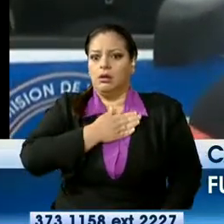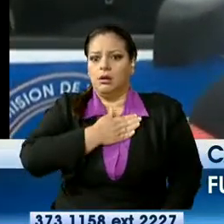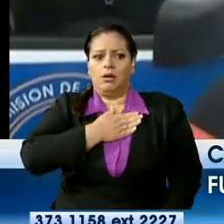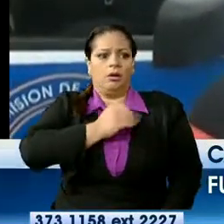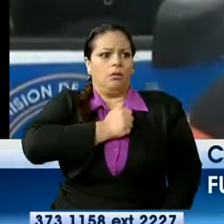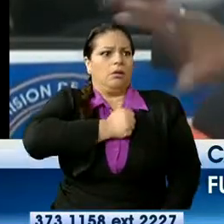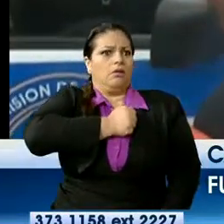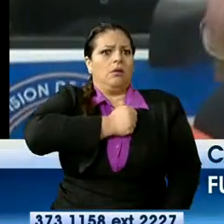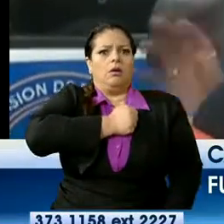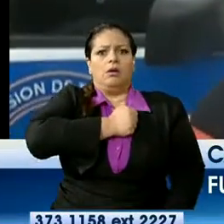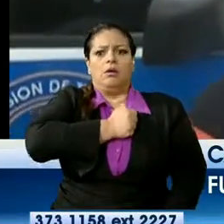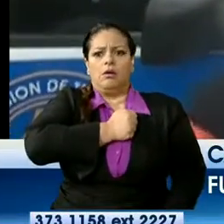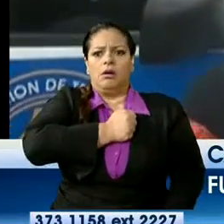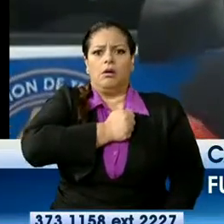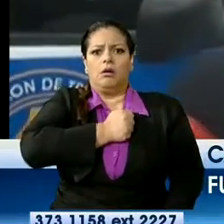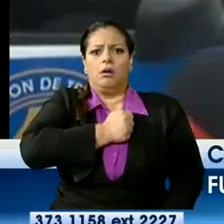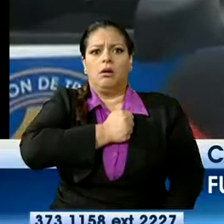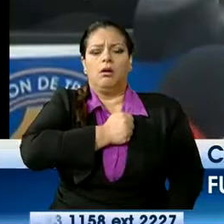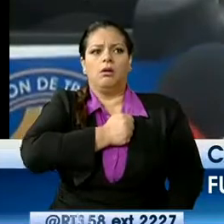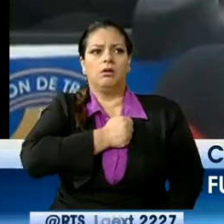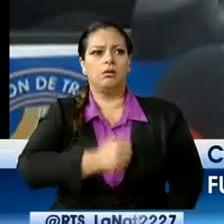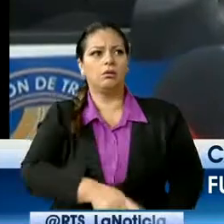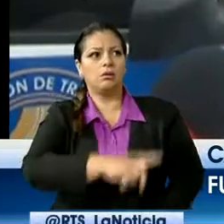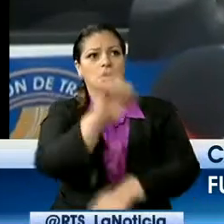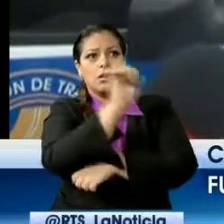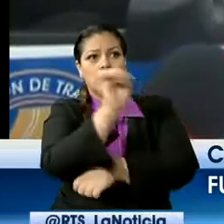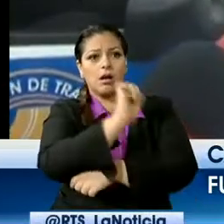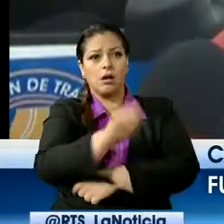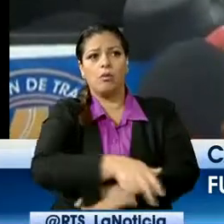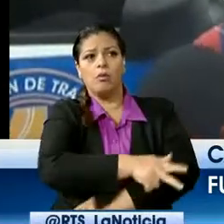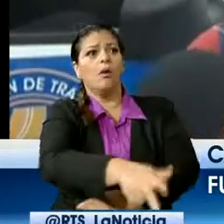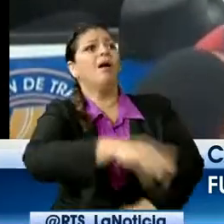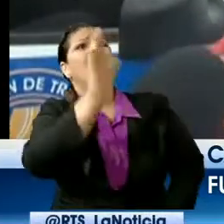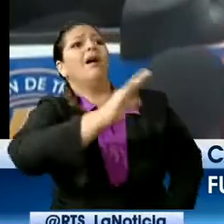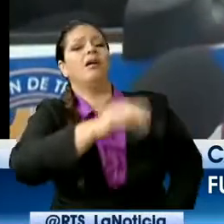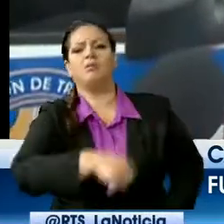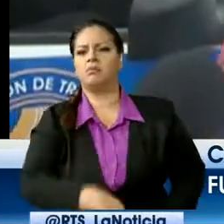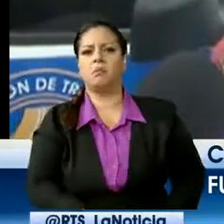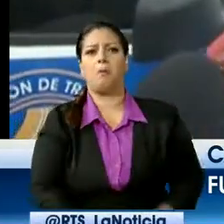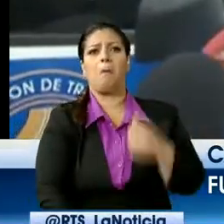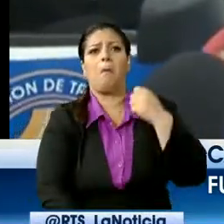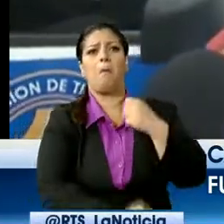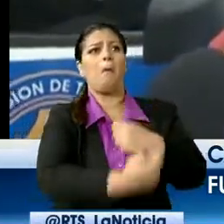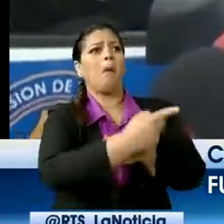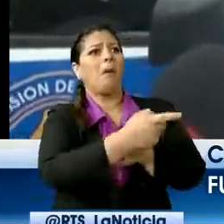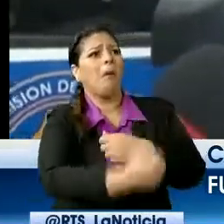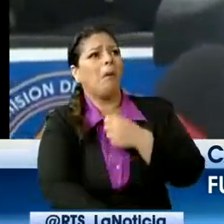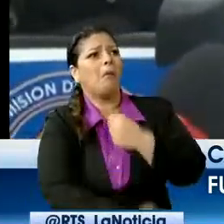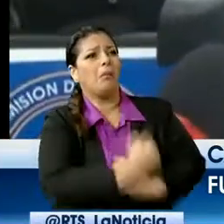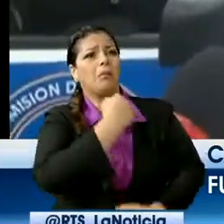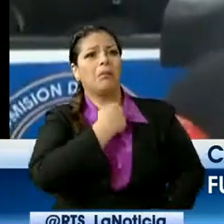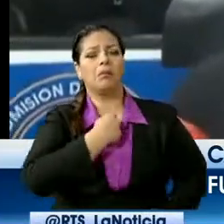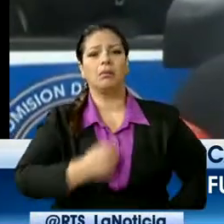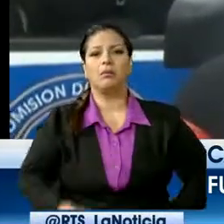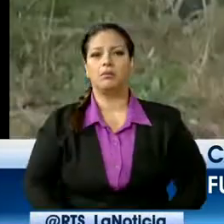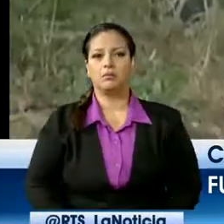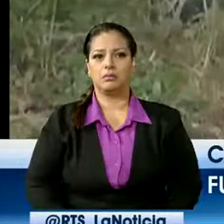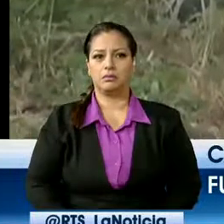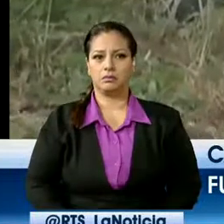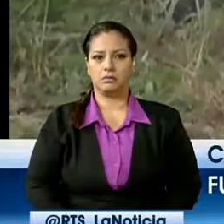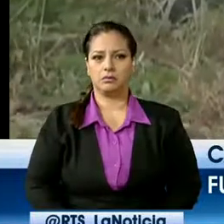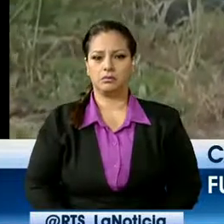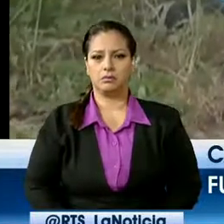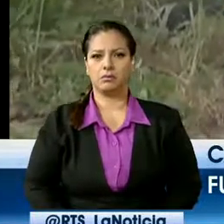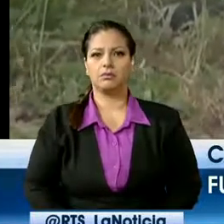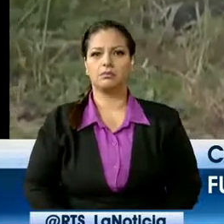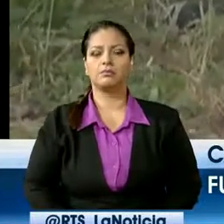esto, no me pararon ni bola. Y ahí vio camioneta allá, ahí el panito me trajo hasta acá y ahí la vi. Al